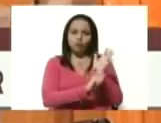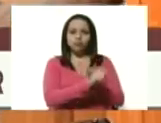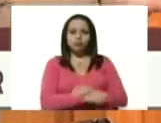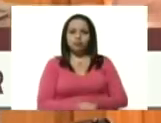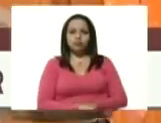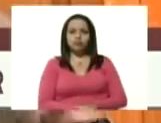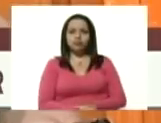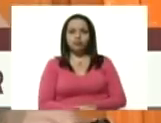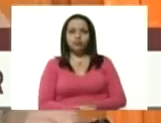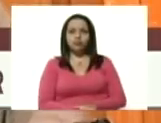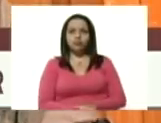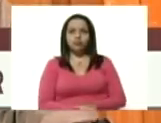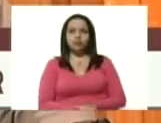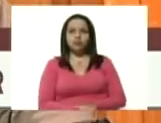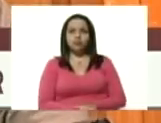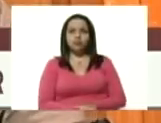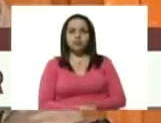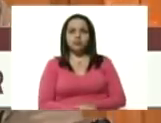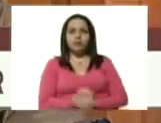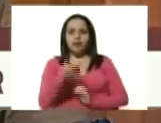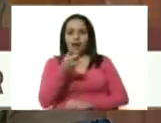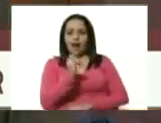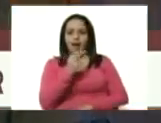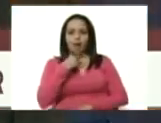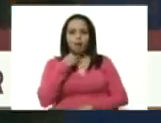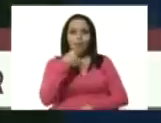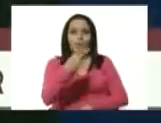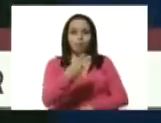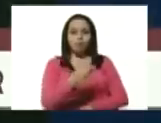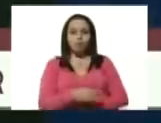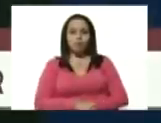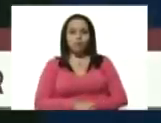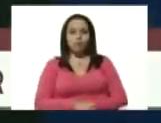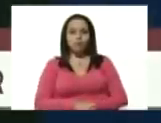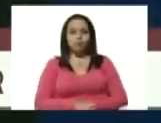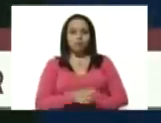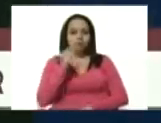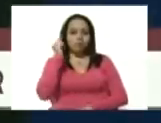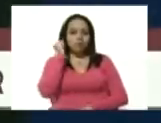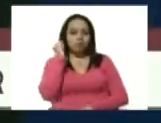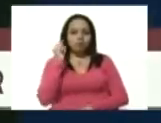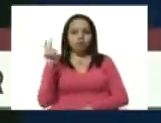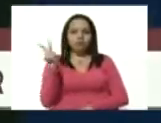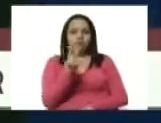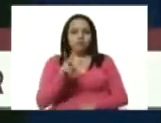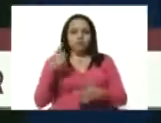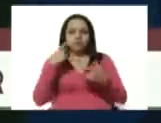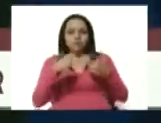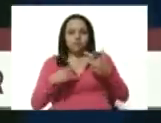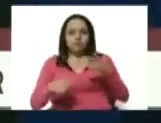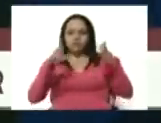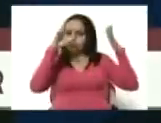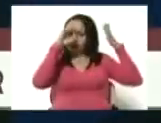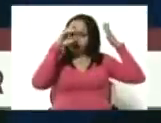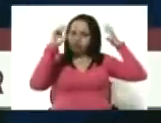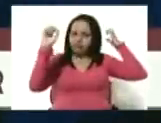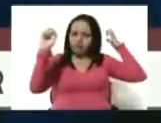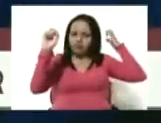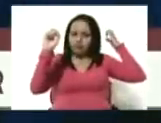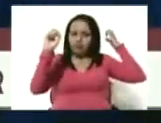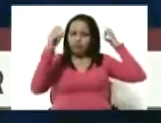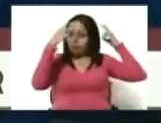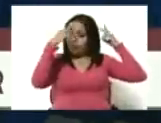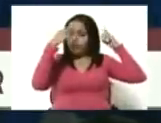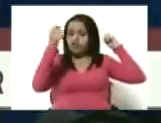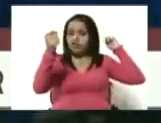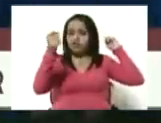pues allí está la voz de mujeres venezolanas de distintas disciplinas y distintas profesiones